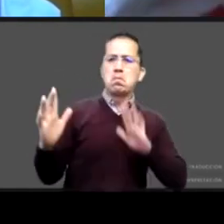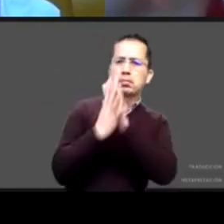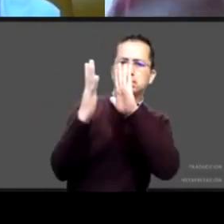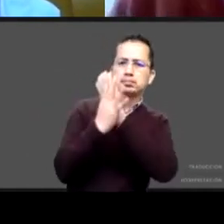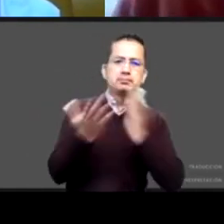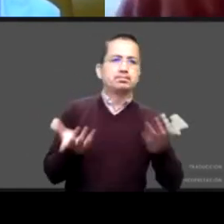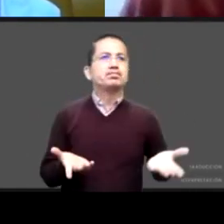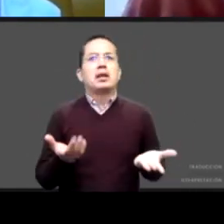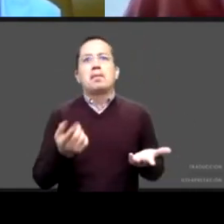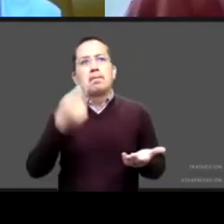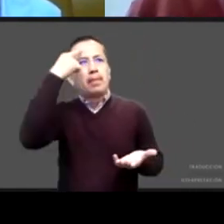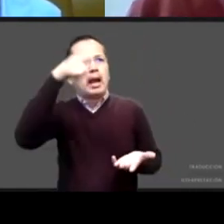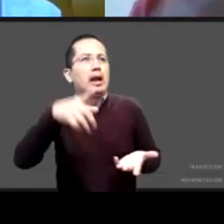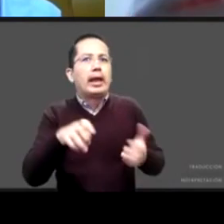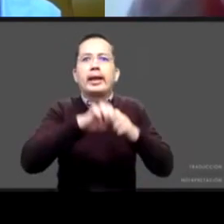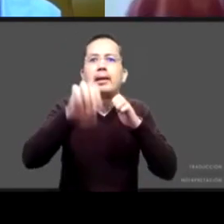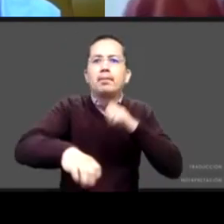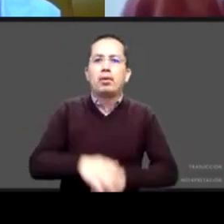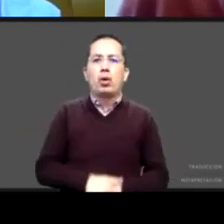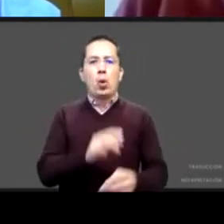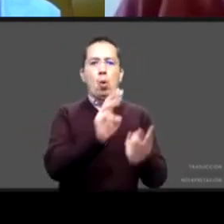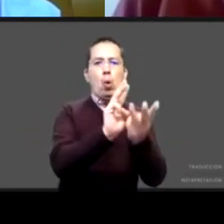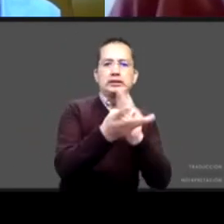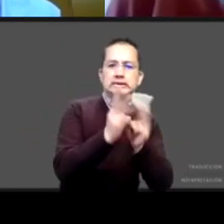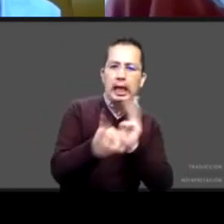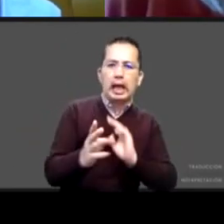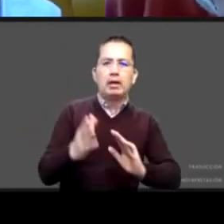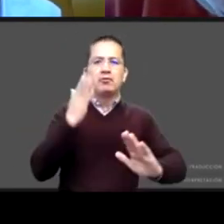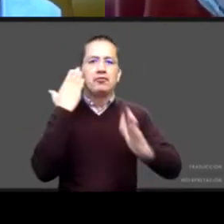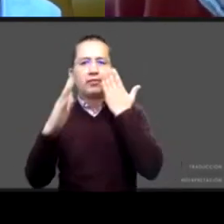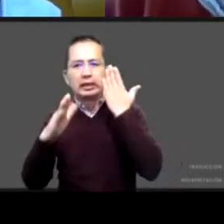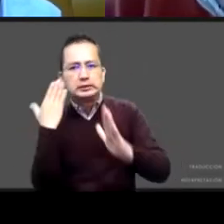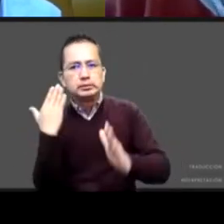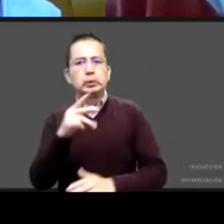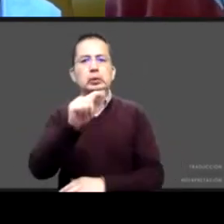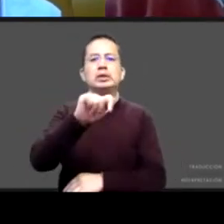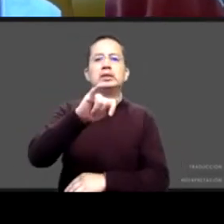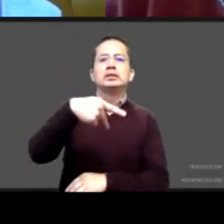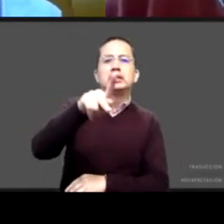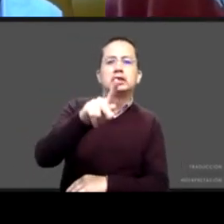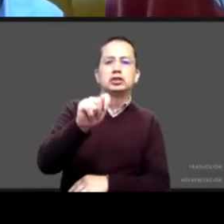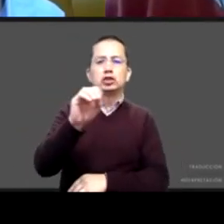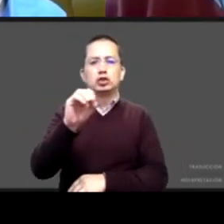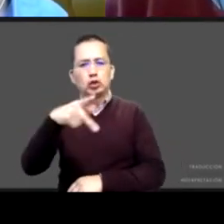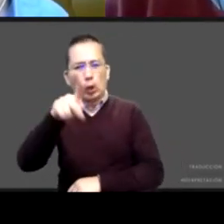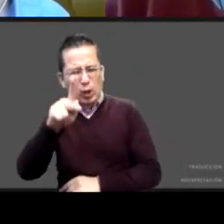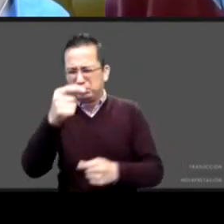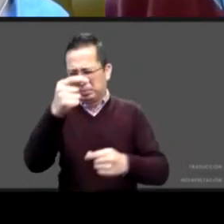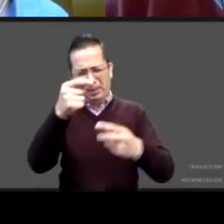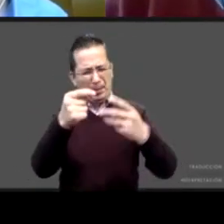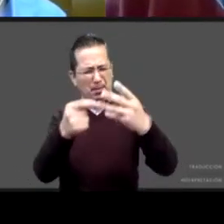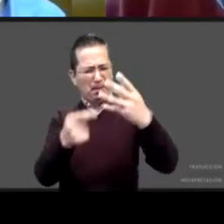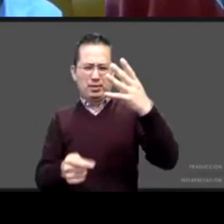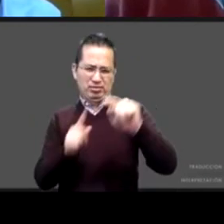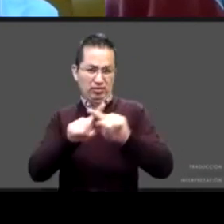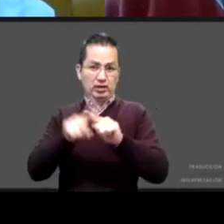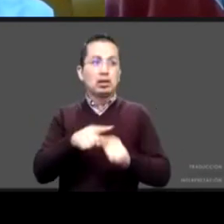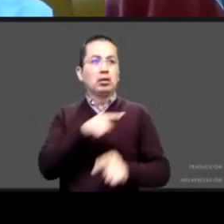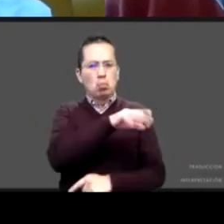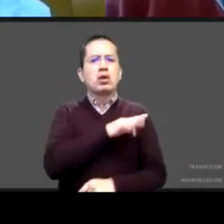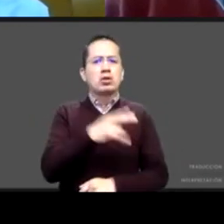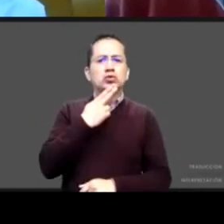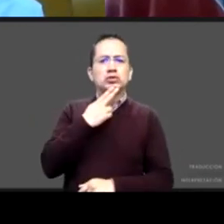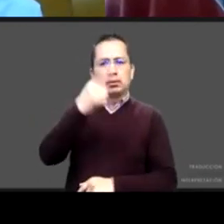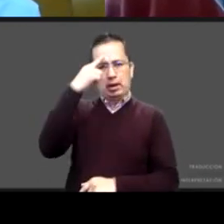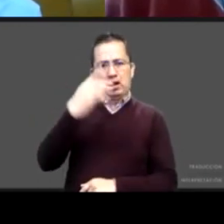WhatsApp, Facebook, TikTok, etcétera, a los efectos de que estas tecnologías del empoderamiento